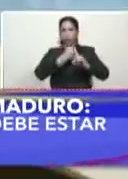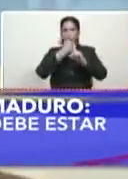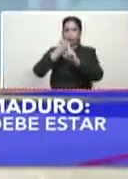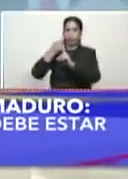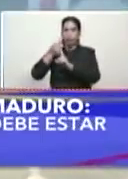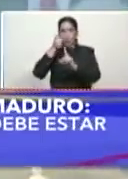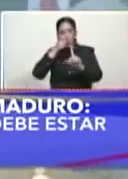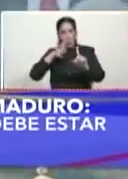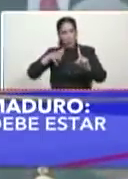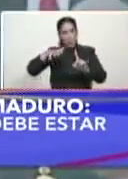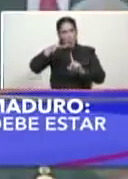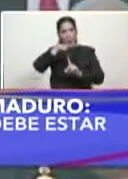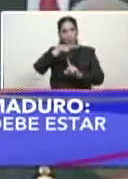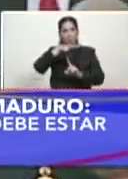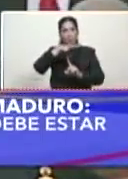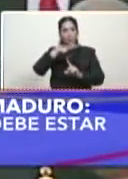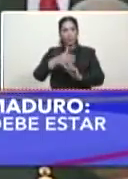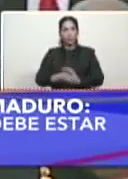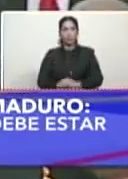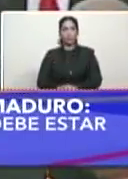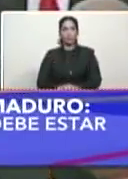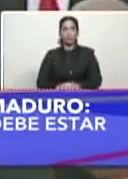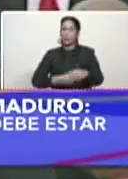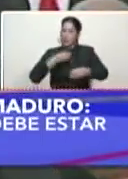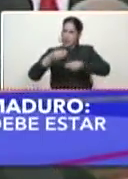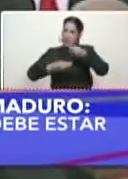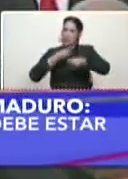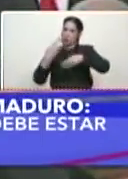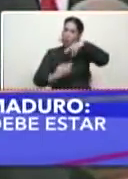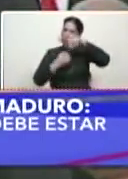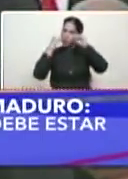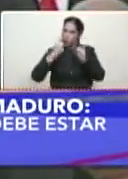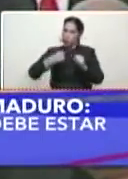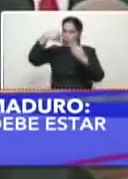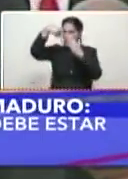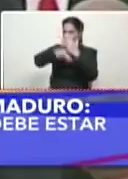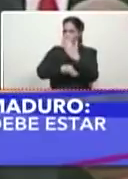del pueblo. Hizo una revolución profunda,